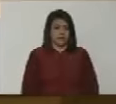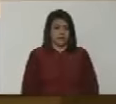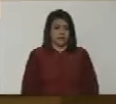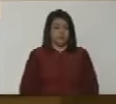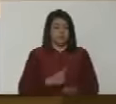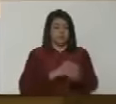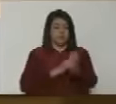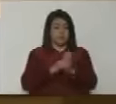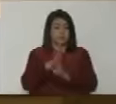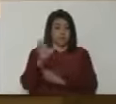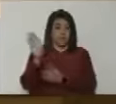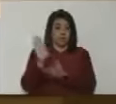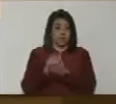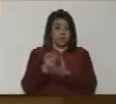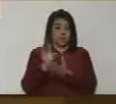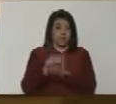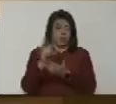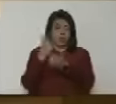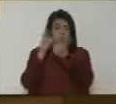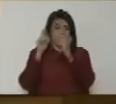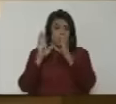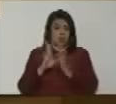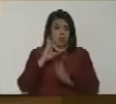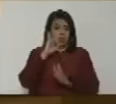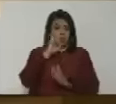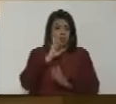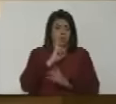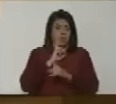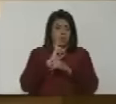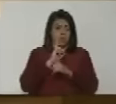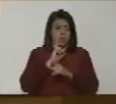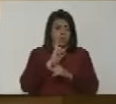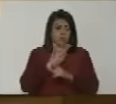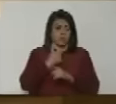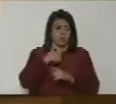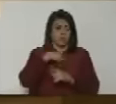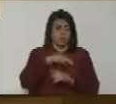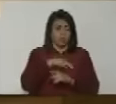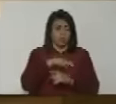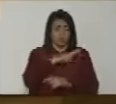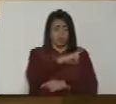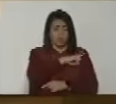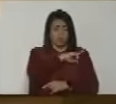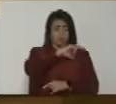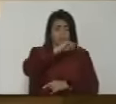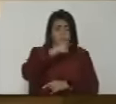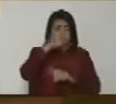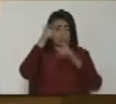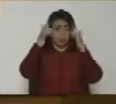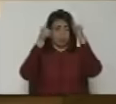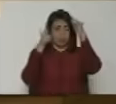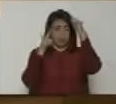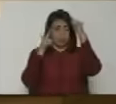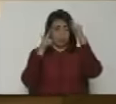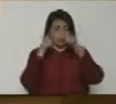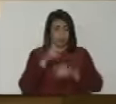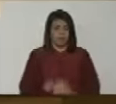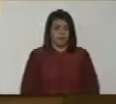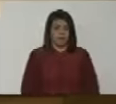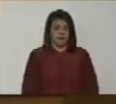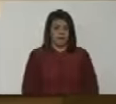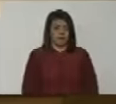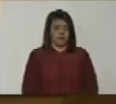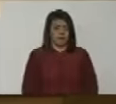Siguiendo el legado de nuestro libertador Simón Bolívar y de nuestro comandante Hugo Rafael Chávez Fría.